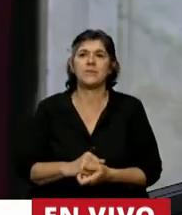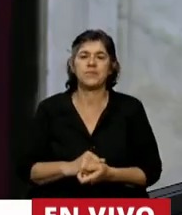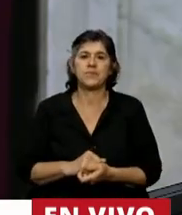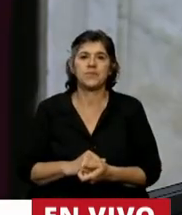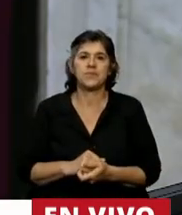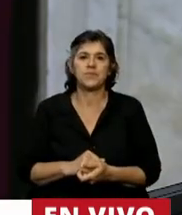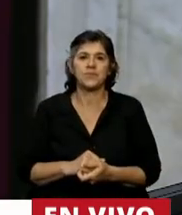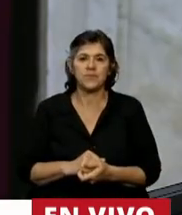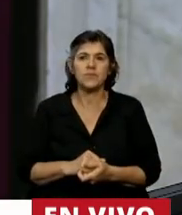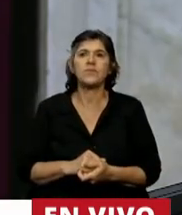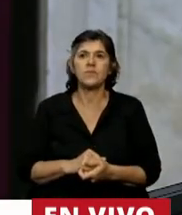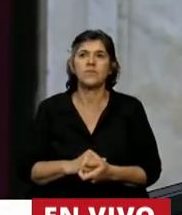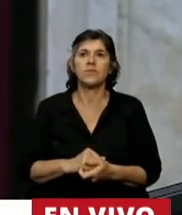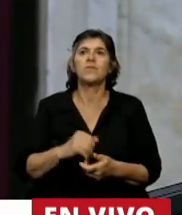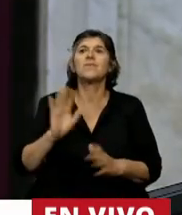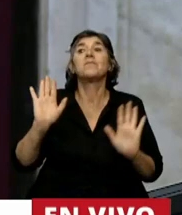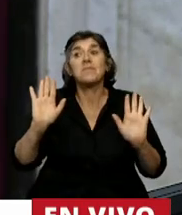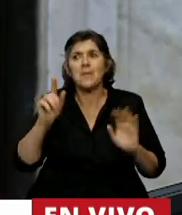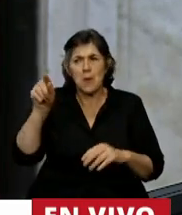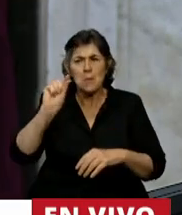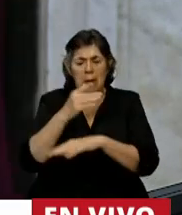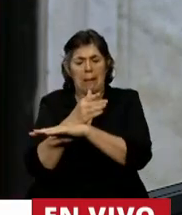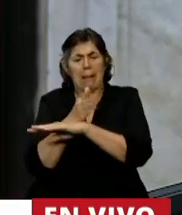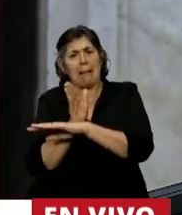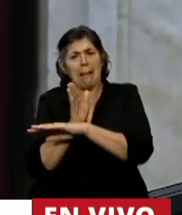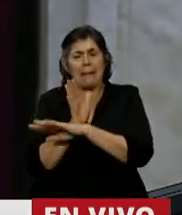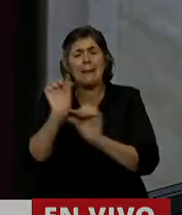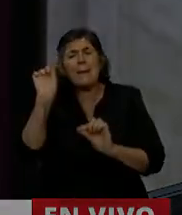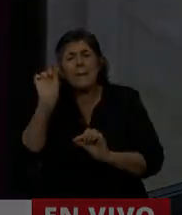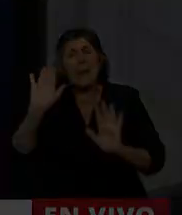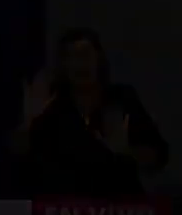26 segundos se pasó, no fue tan grave. Gracias, diputado Manzi.